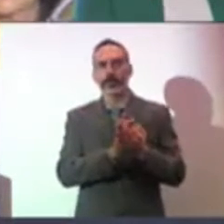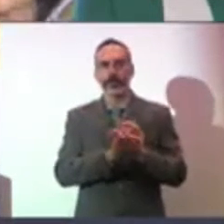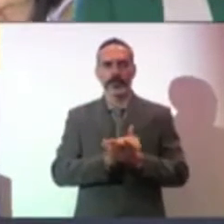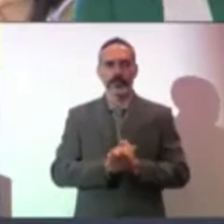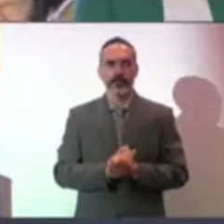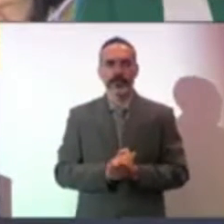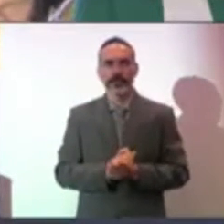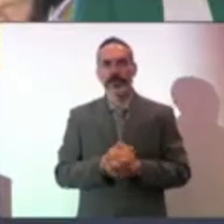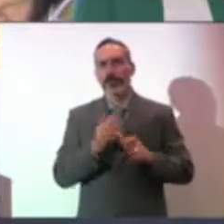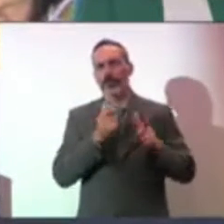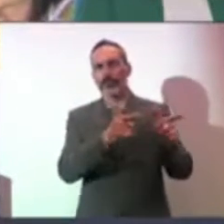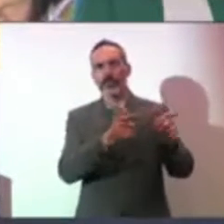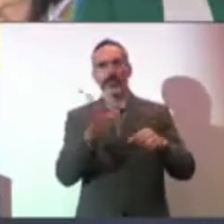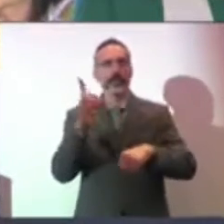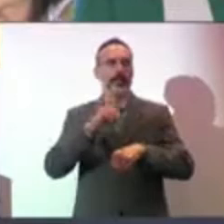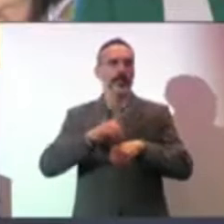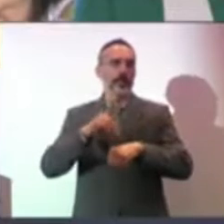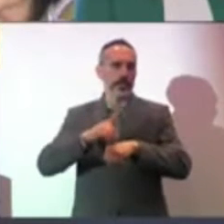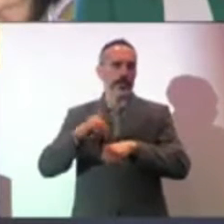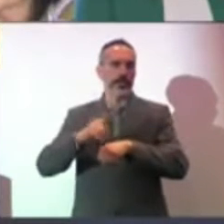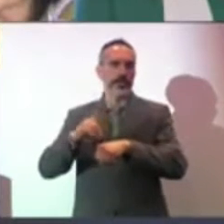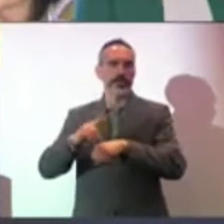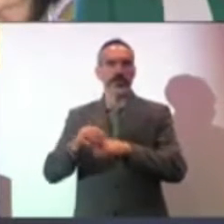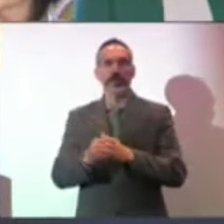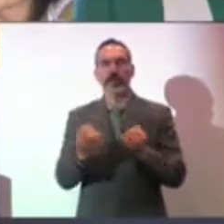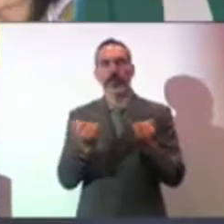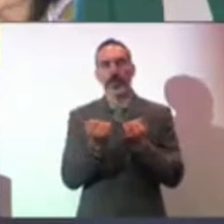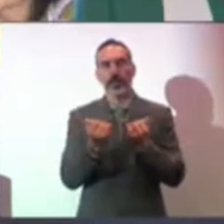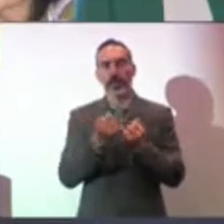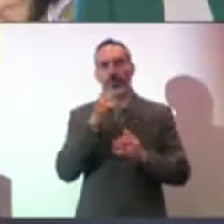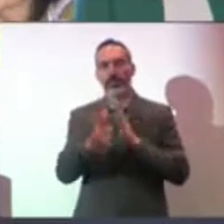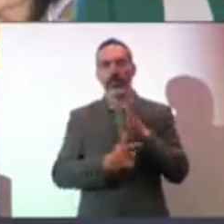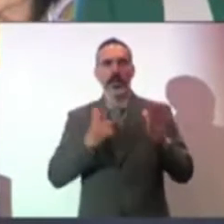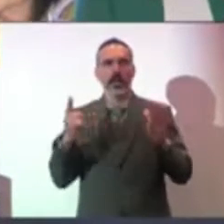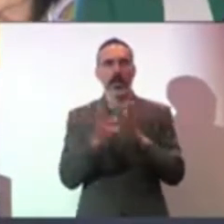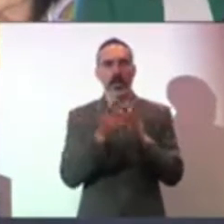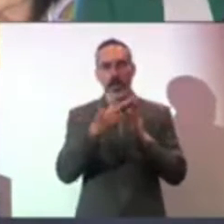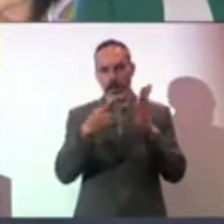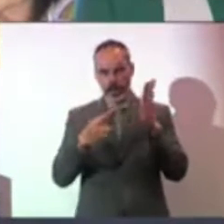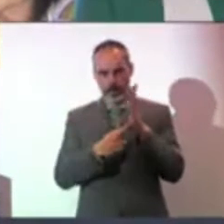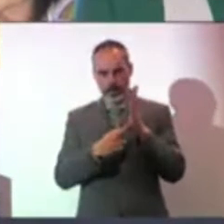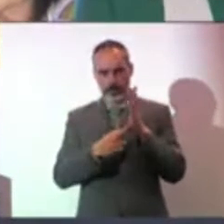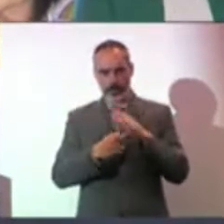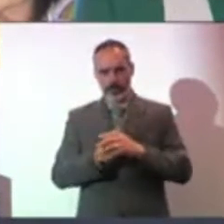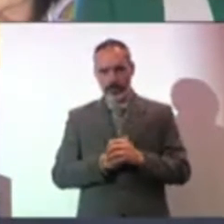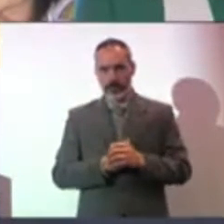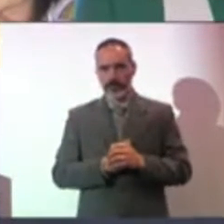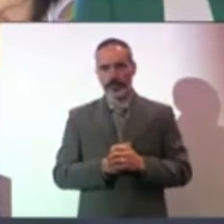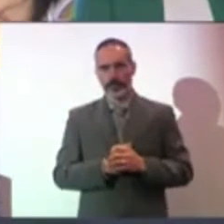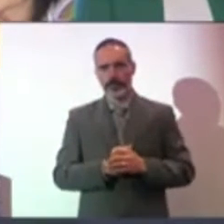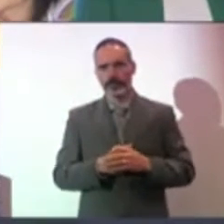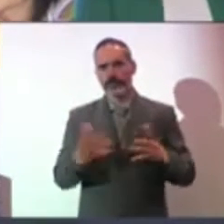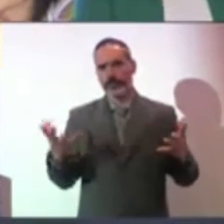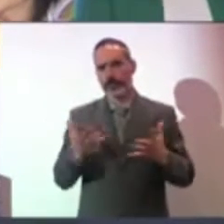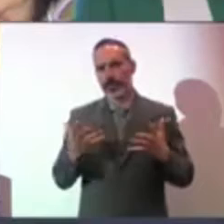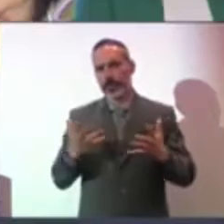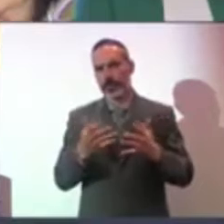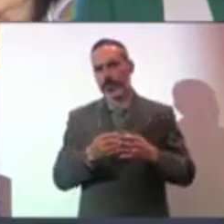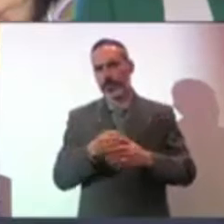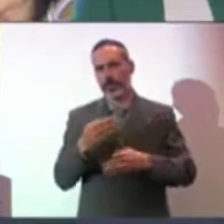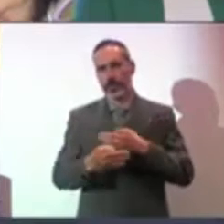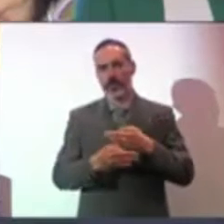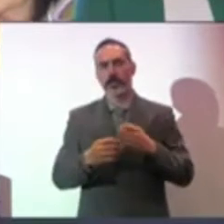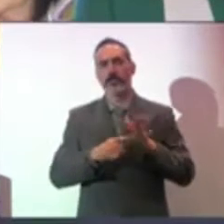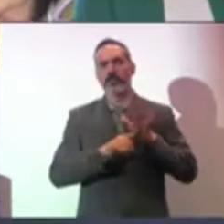los siguientes días, tal y como lo establecen nuestras leyes y reglamentos, se llevarán a cabo las comparecencias de